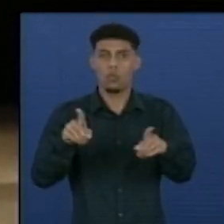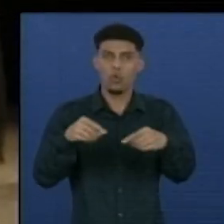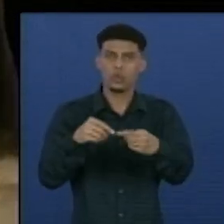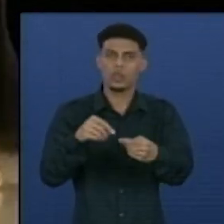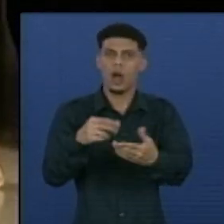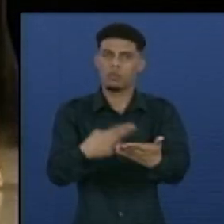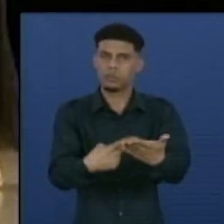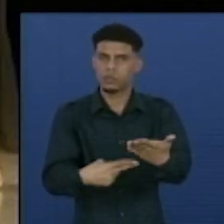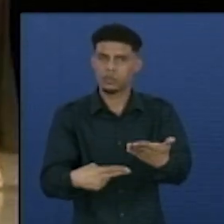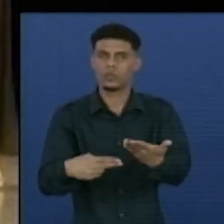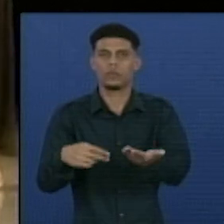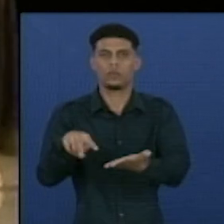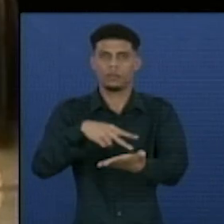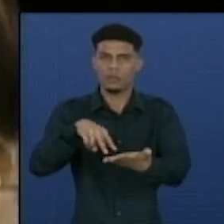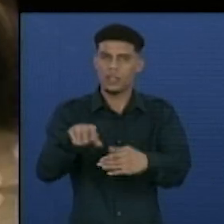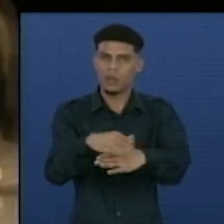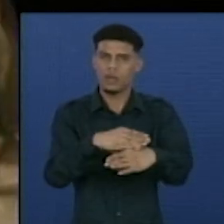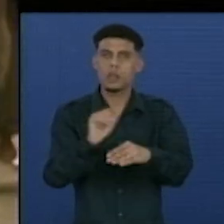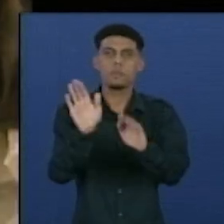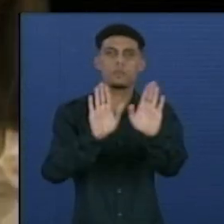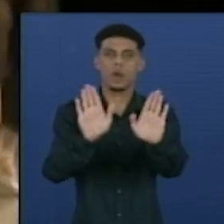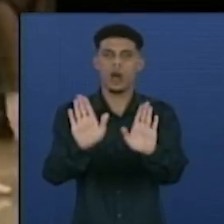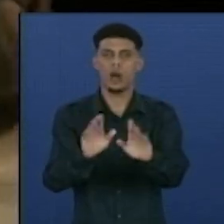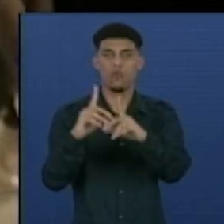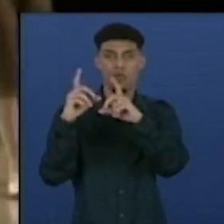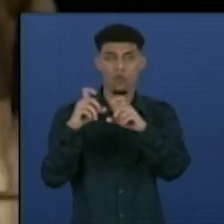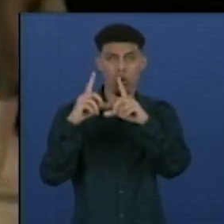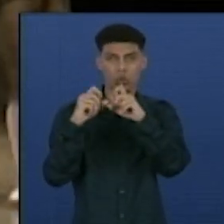actividades colaterales, que incluyen exposiciones de